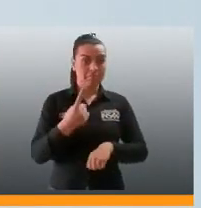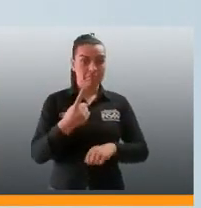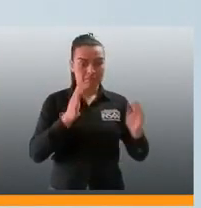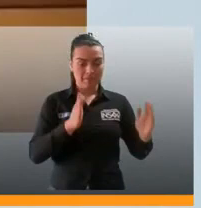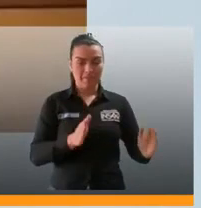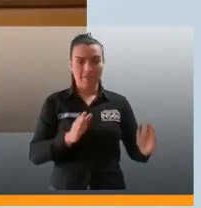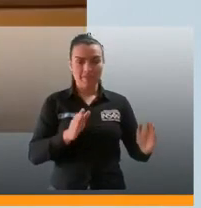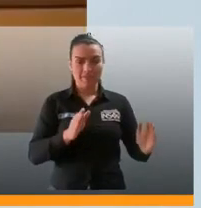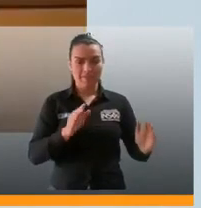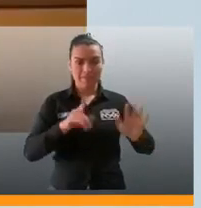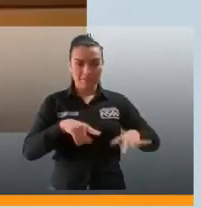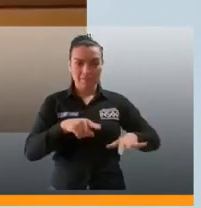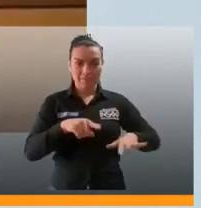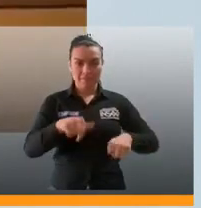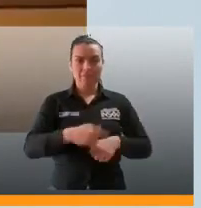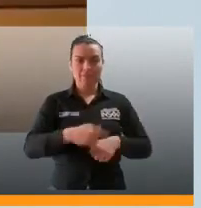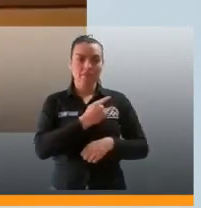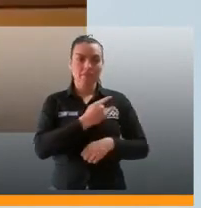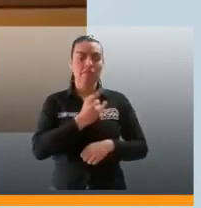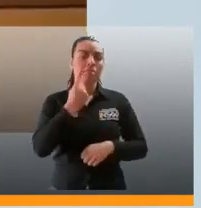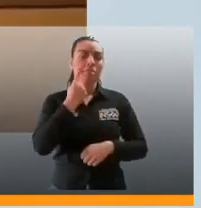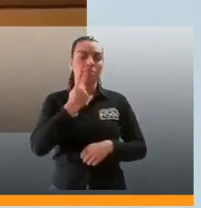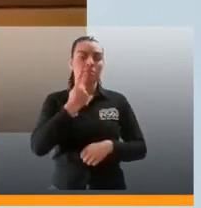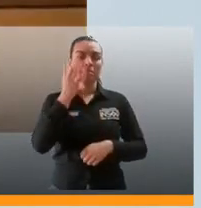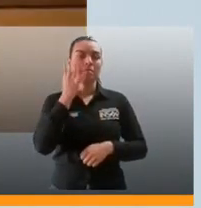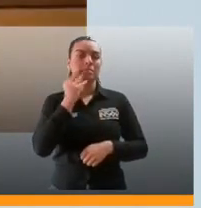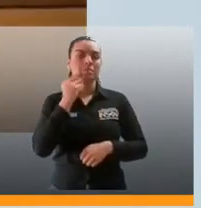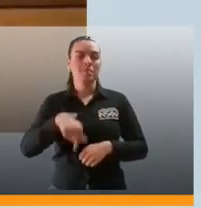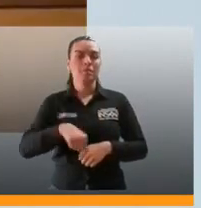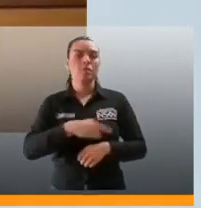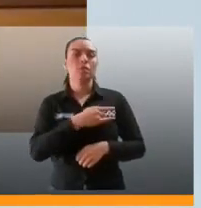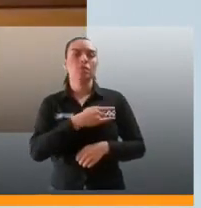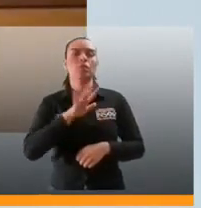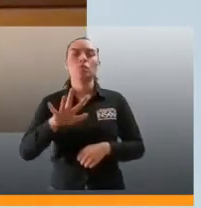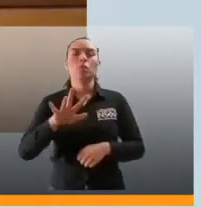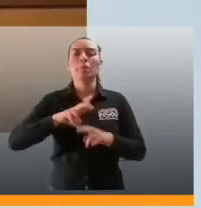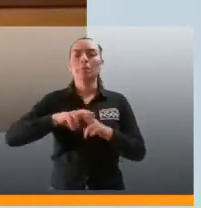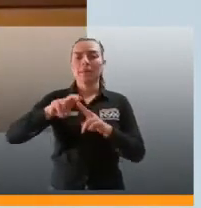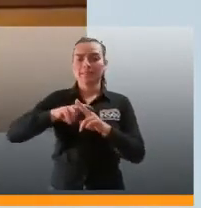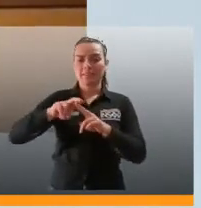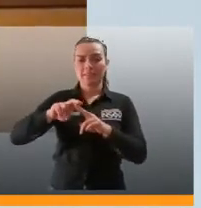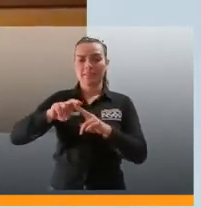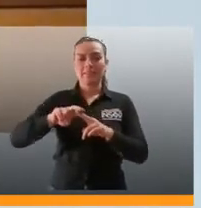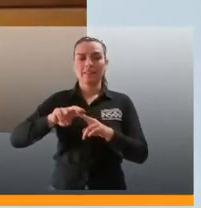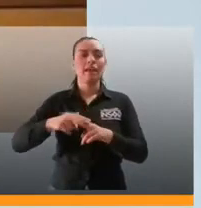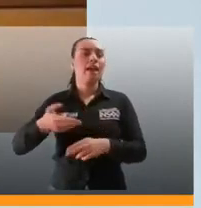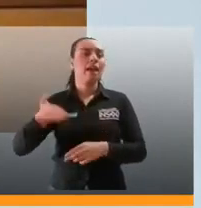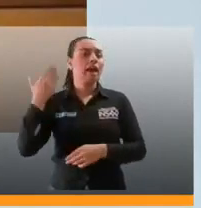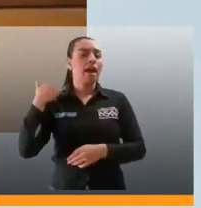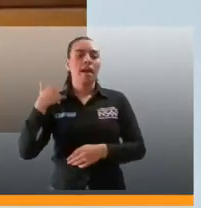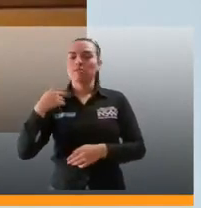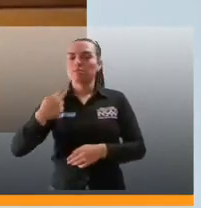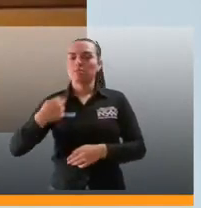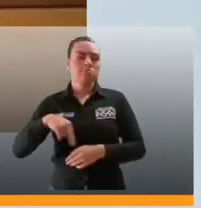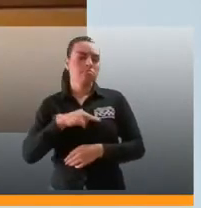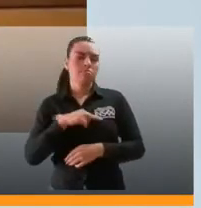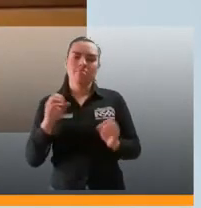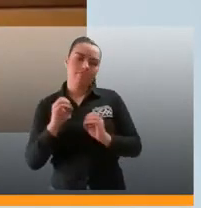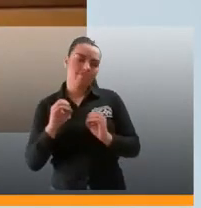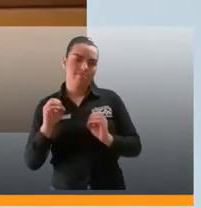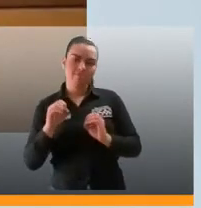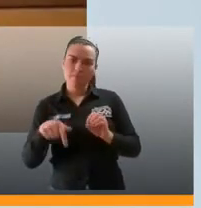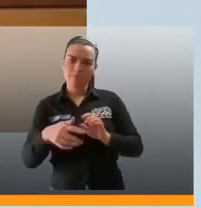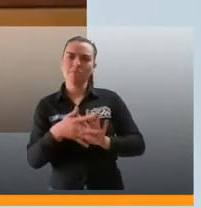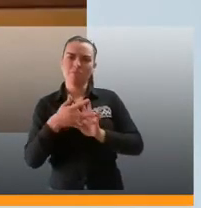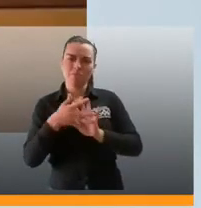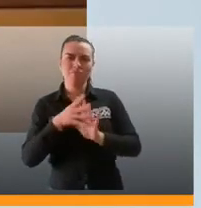nuestra universidad, de la Universidad Autónoma de Manizales, el semestre pasado no hicimos evaluación docente con los formatos tradicionales, hicimos